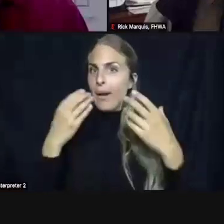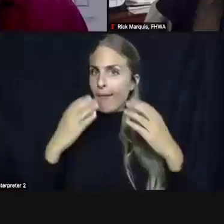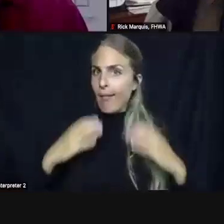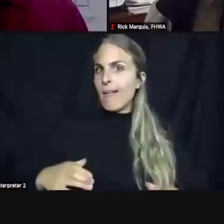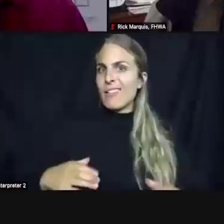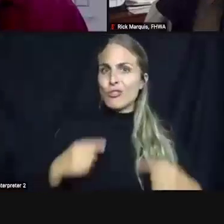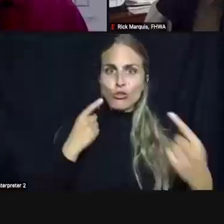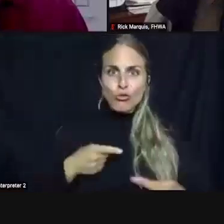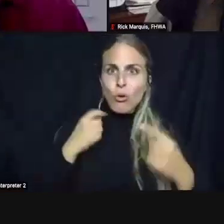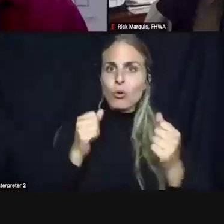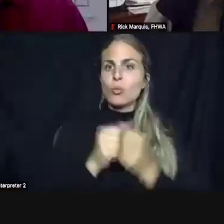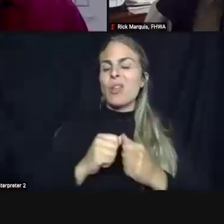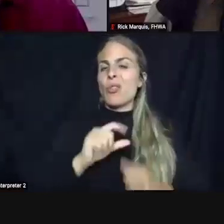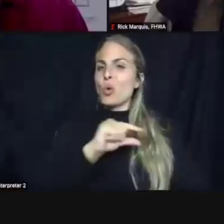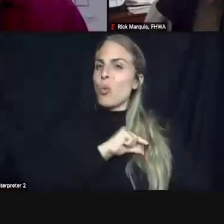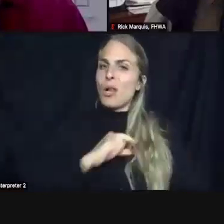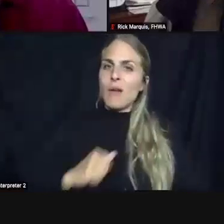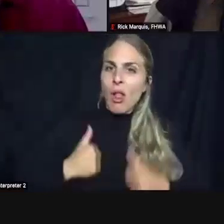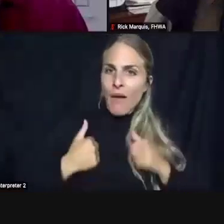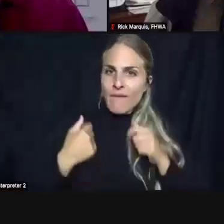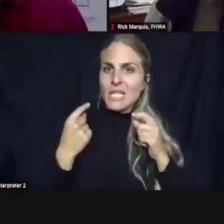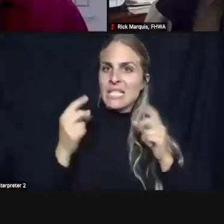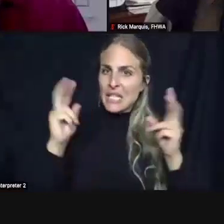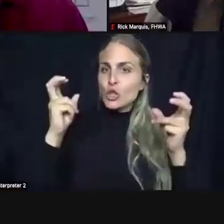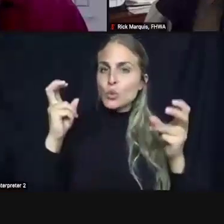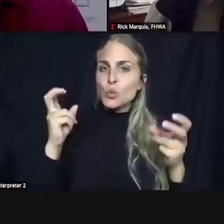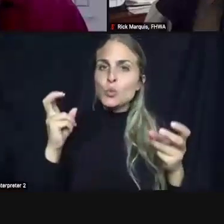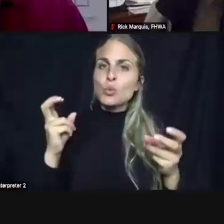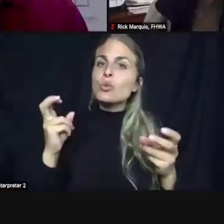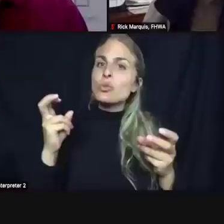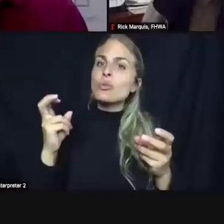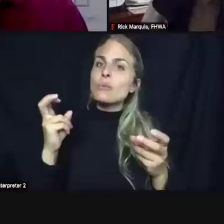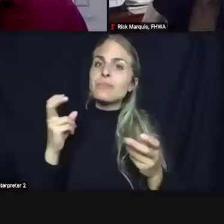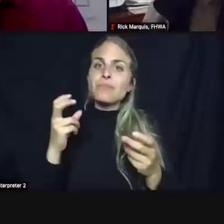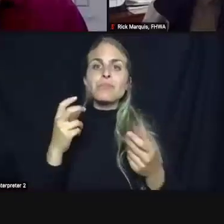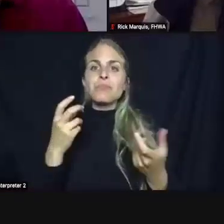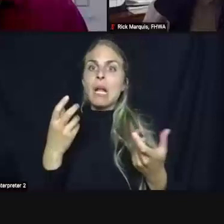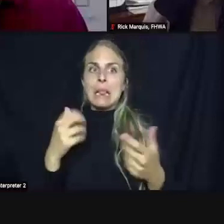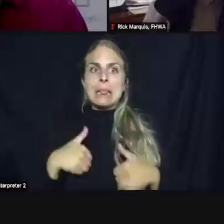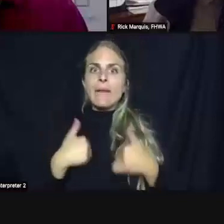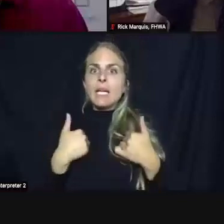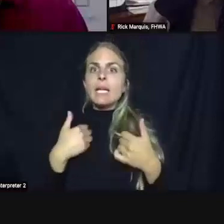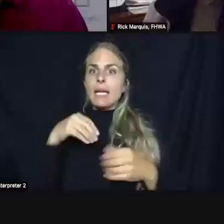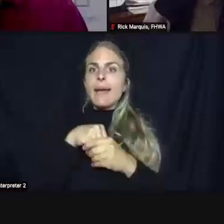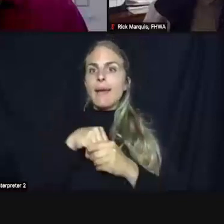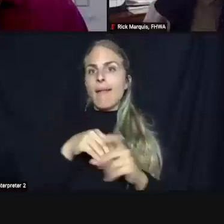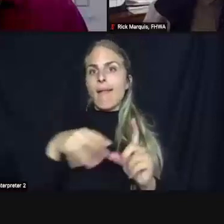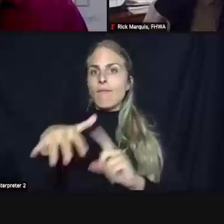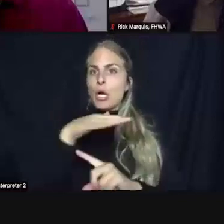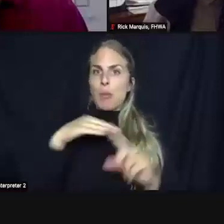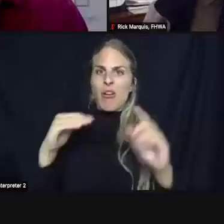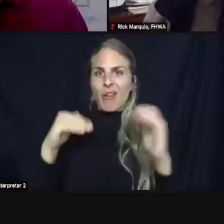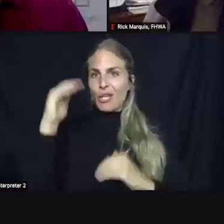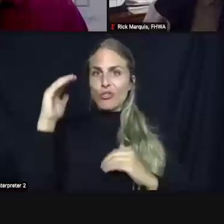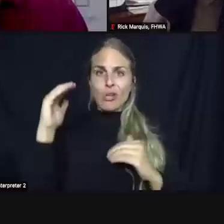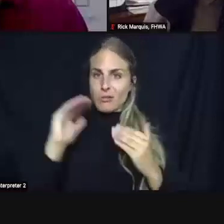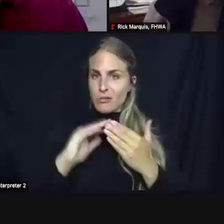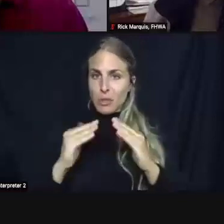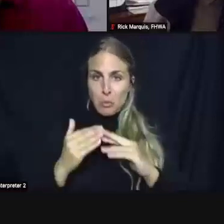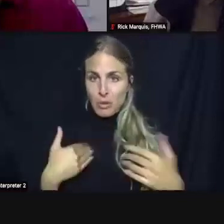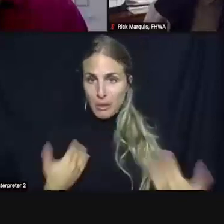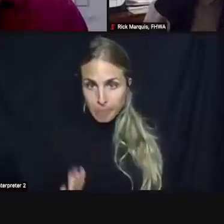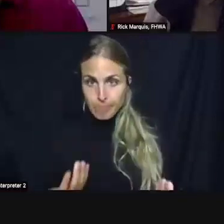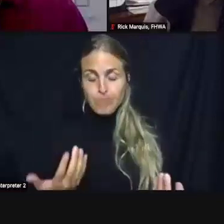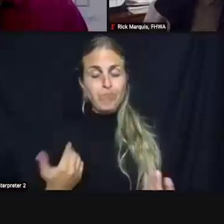mis clientes tenían problemas con la calidad de vida en una comunidad de